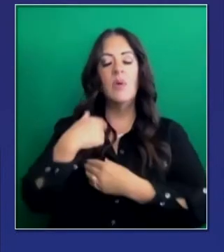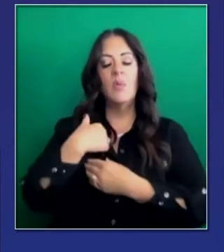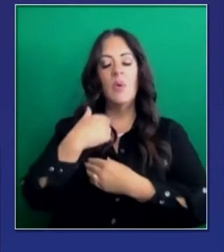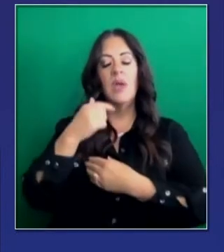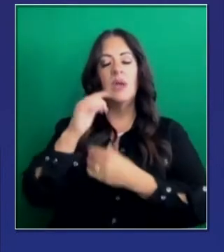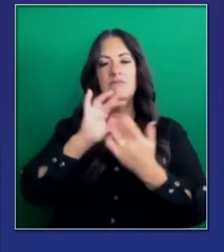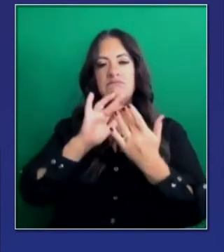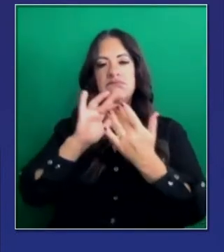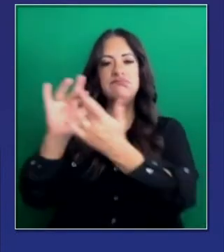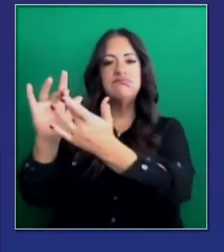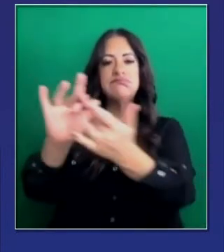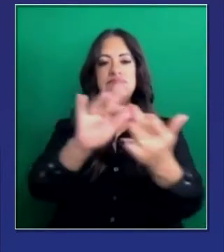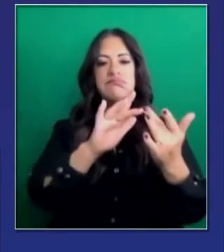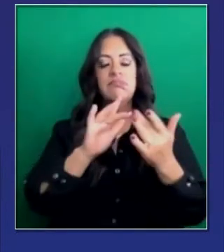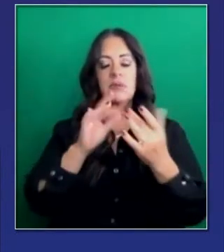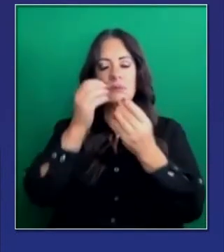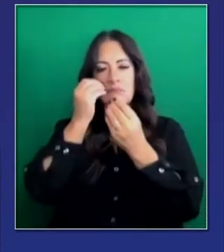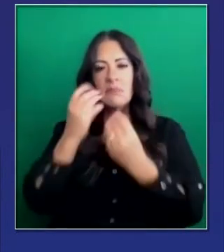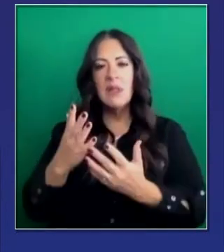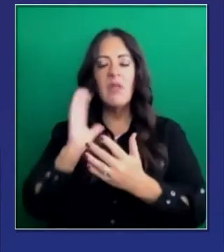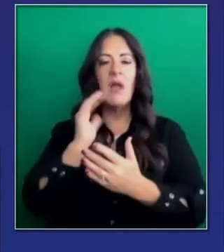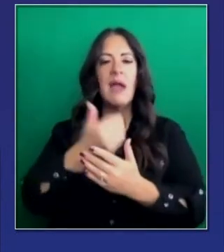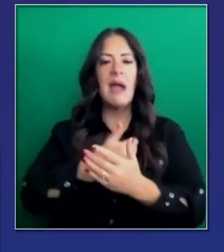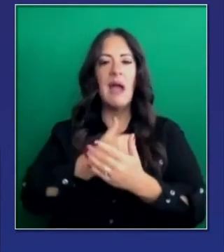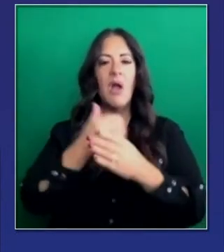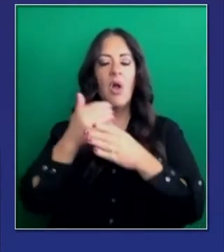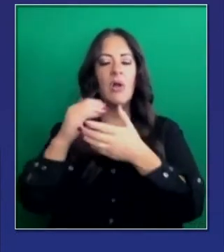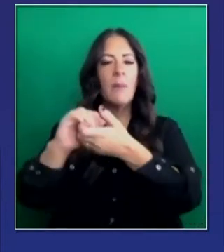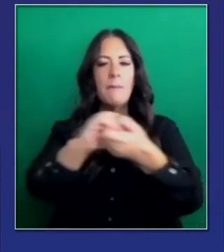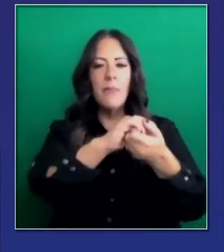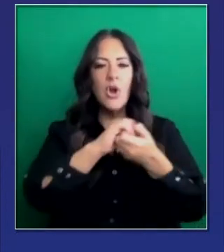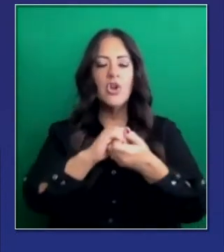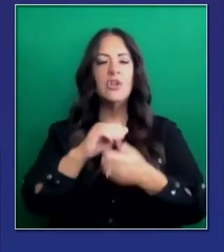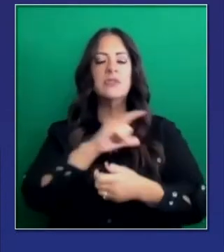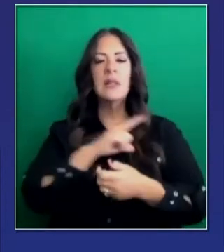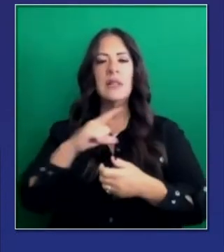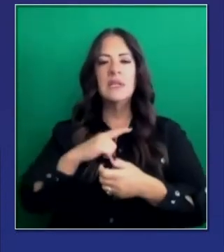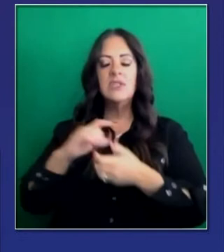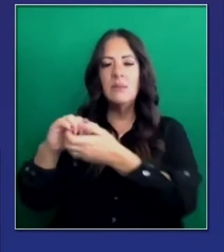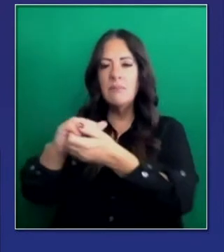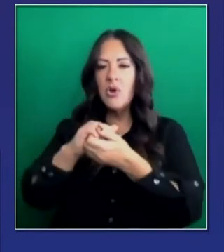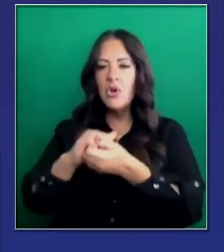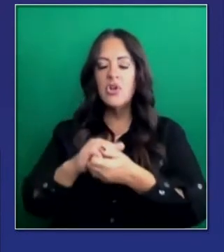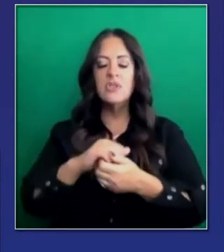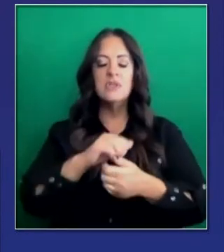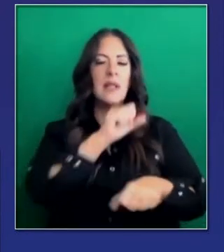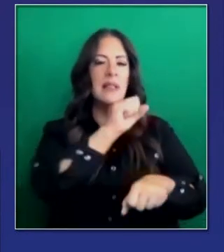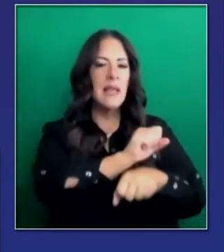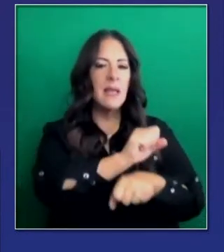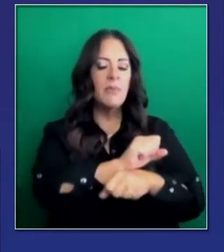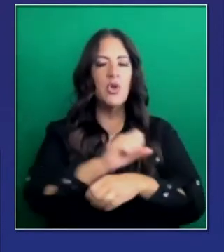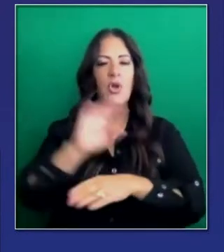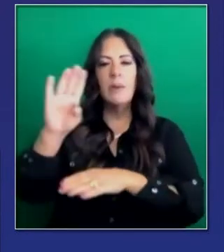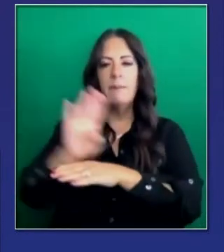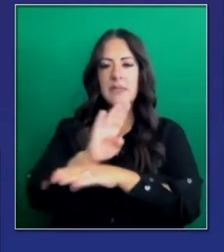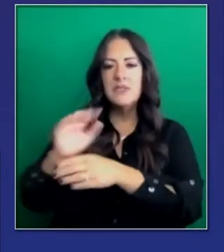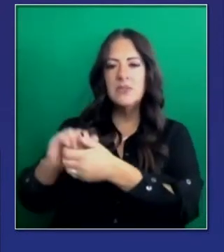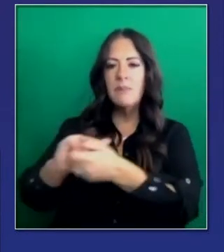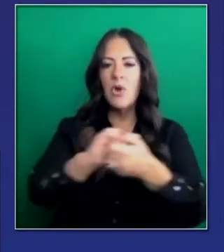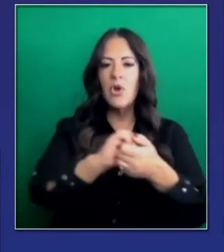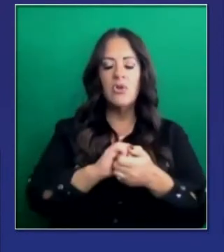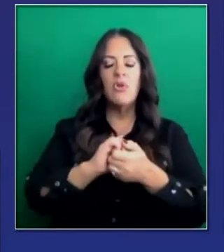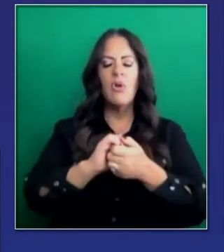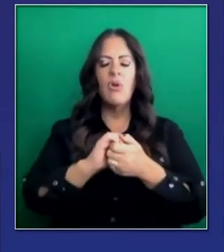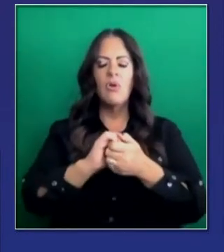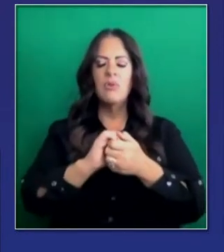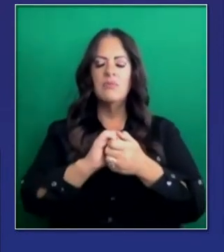urgente a través del espai de espectro a todos los colaboradores de legislatura de salud pública de todo tipo a través del